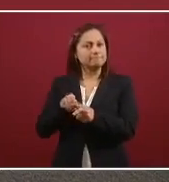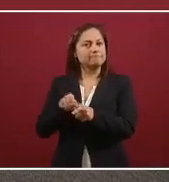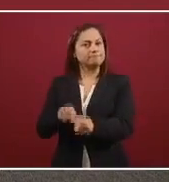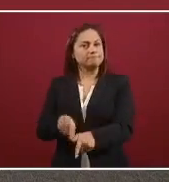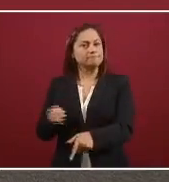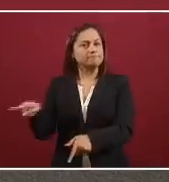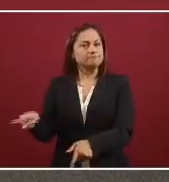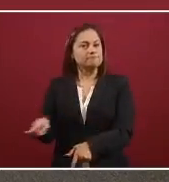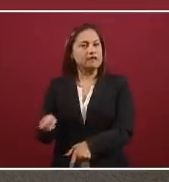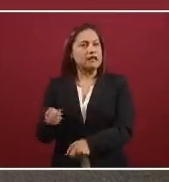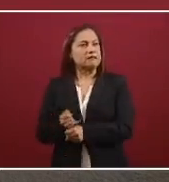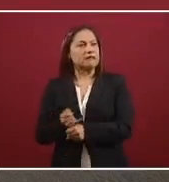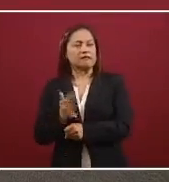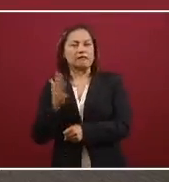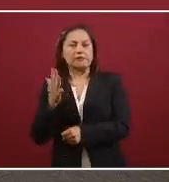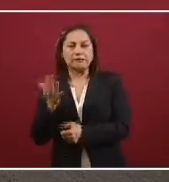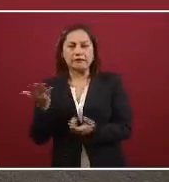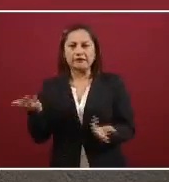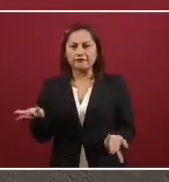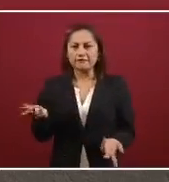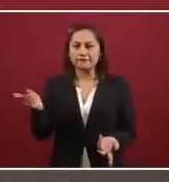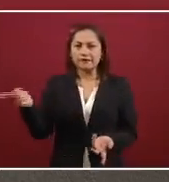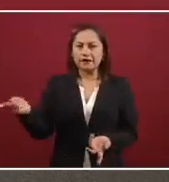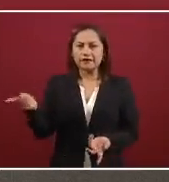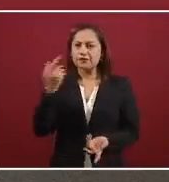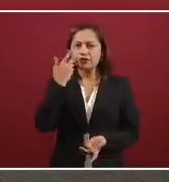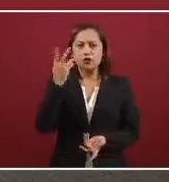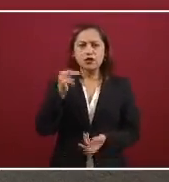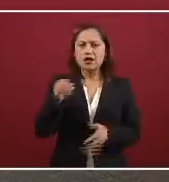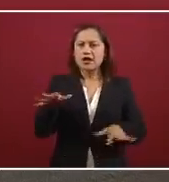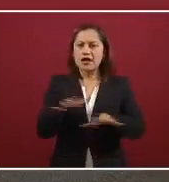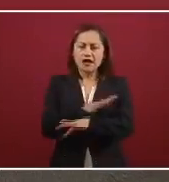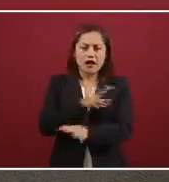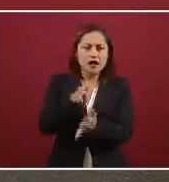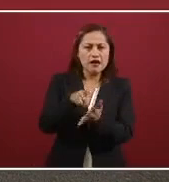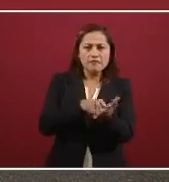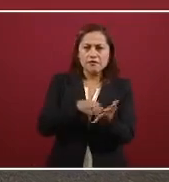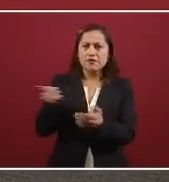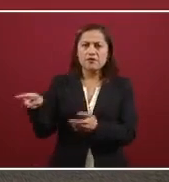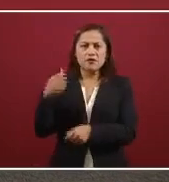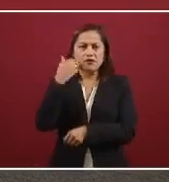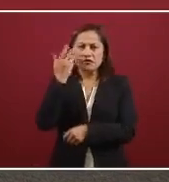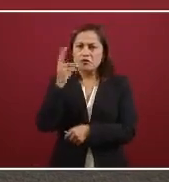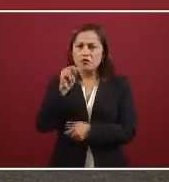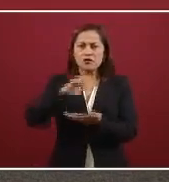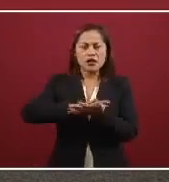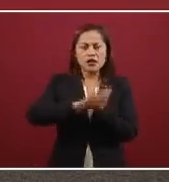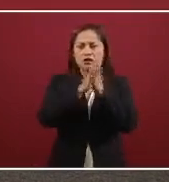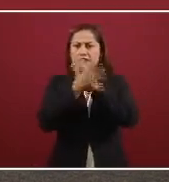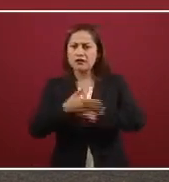inconformes, no quieren los cambios, no quieren la transformación,